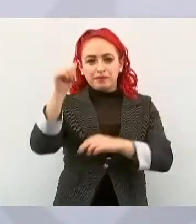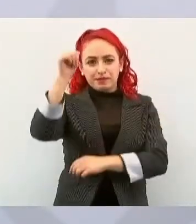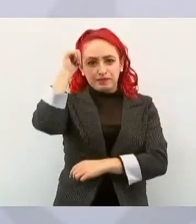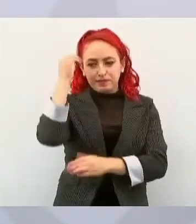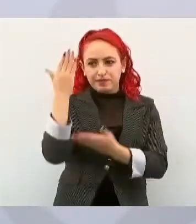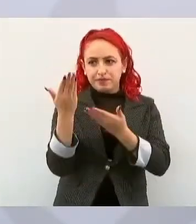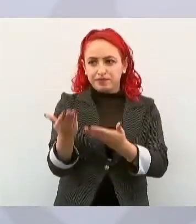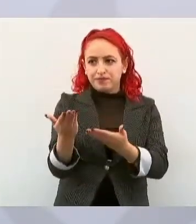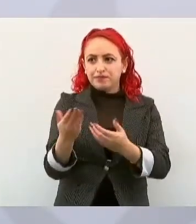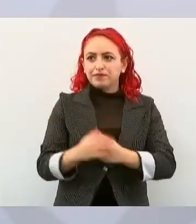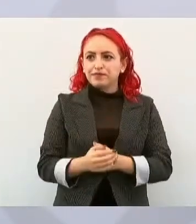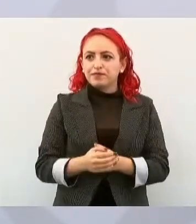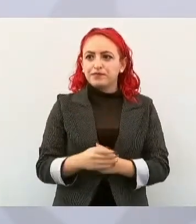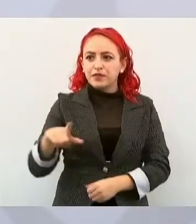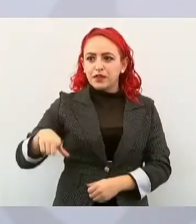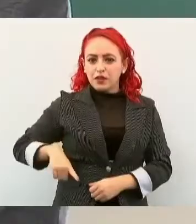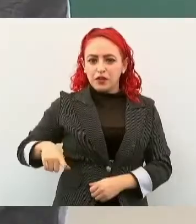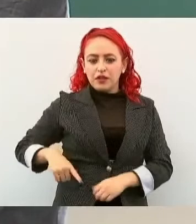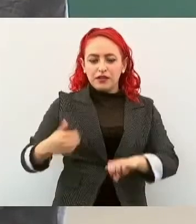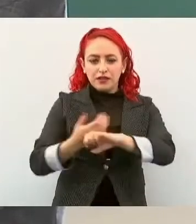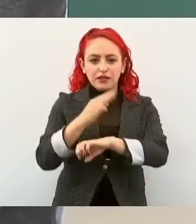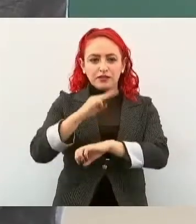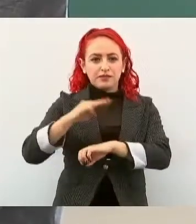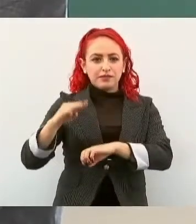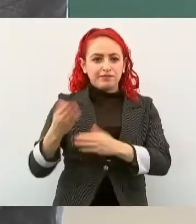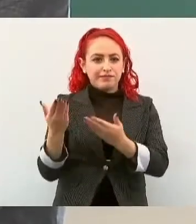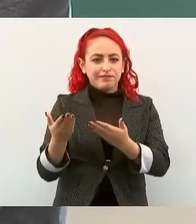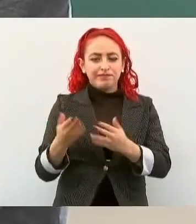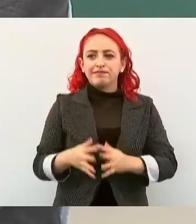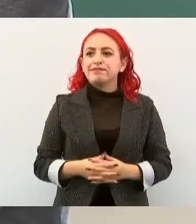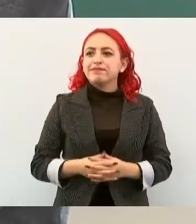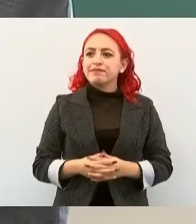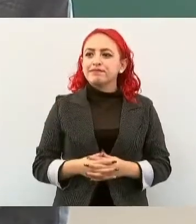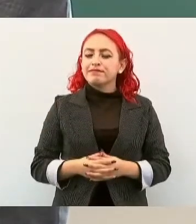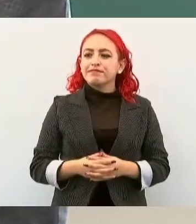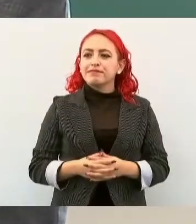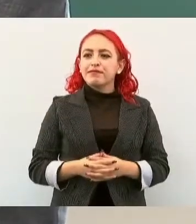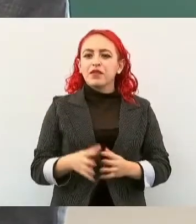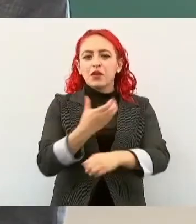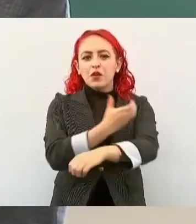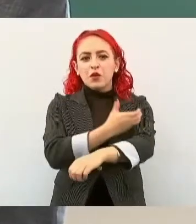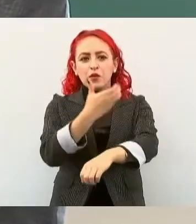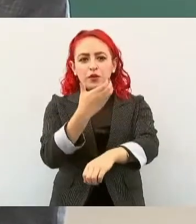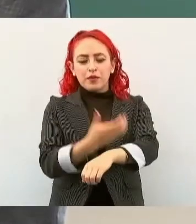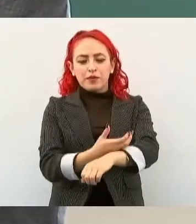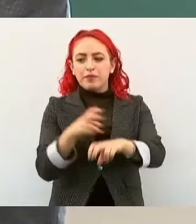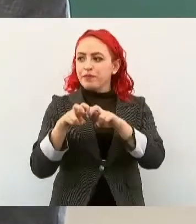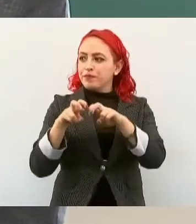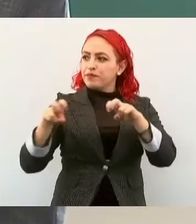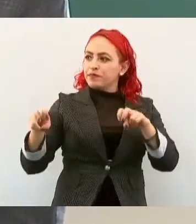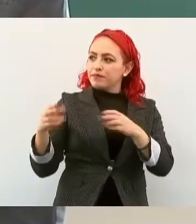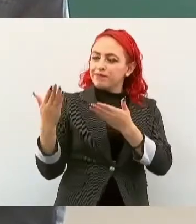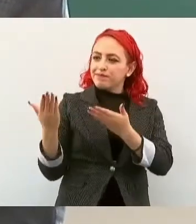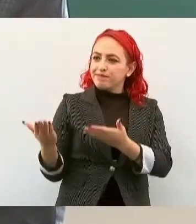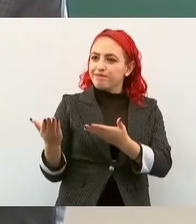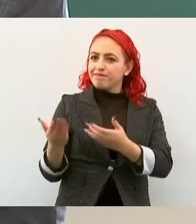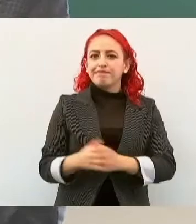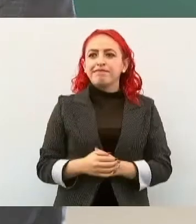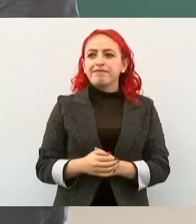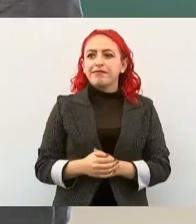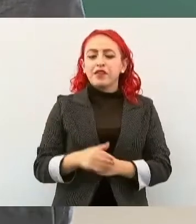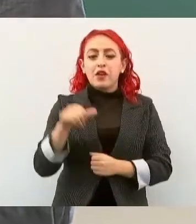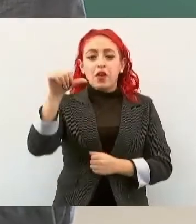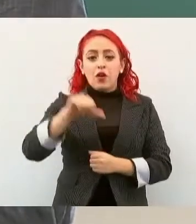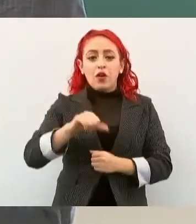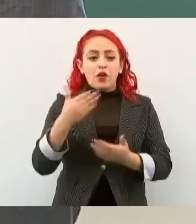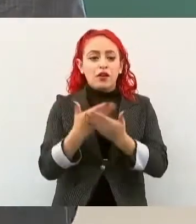Ramírez Bedoya, gobernador constitucional del Estado de Michoacán, compañeros del Presidium, hoy